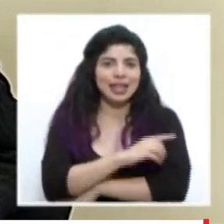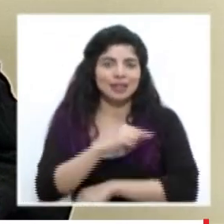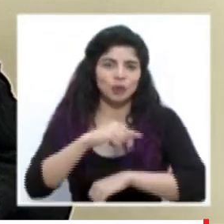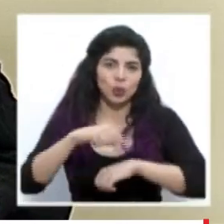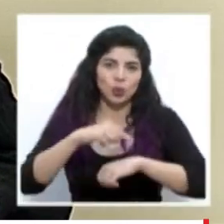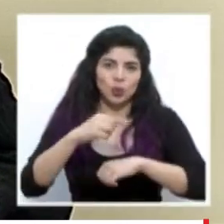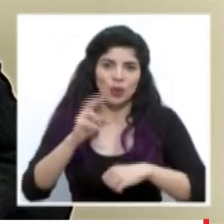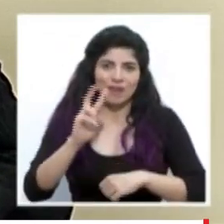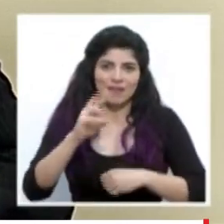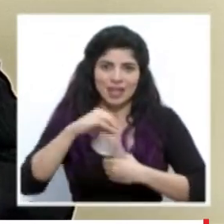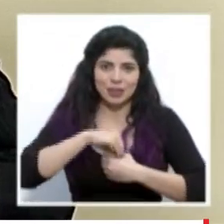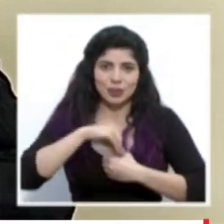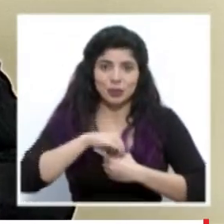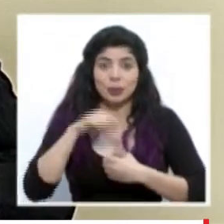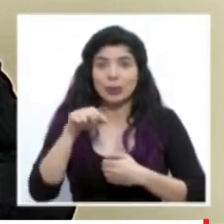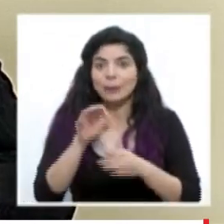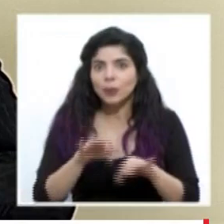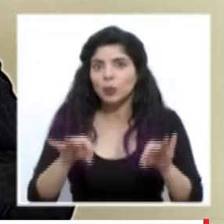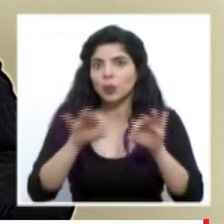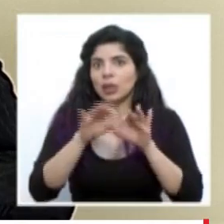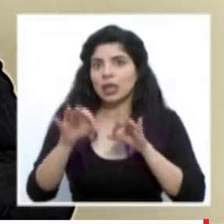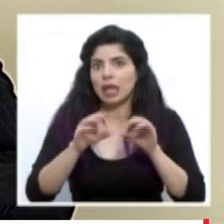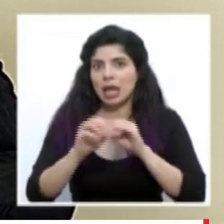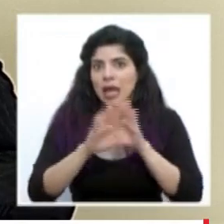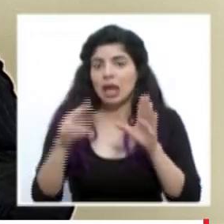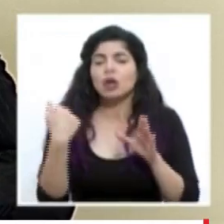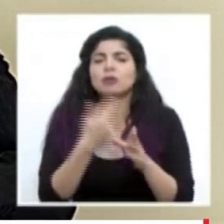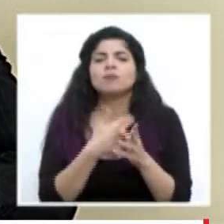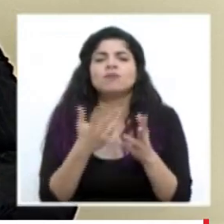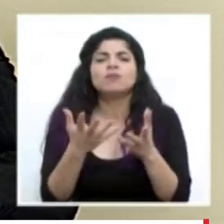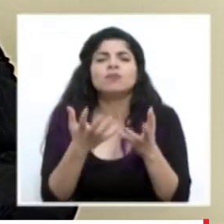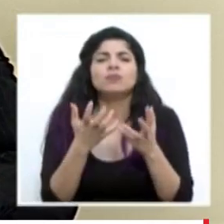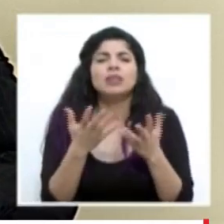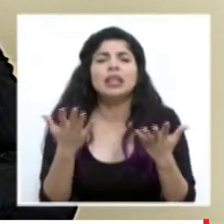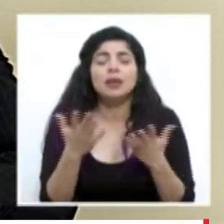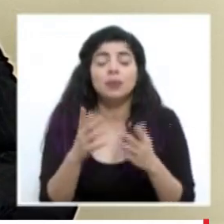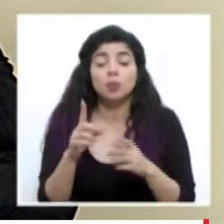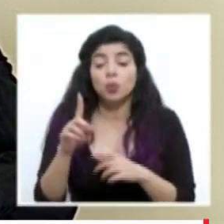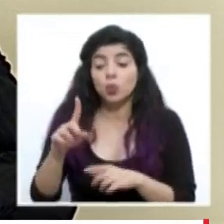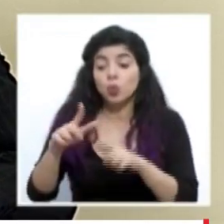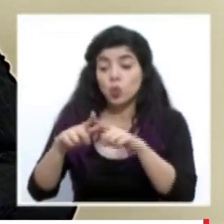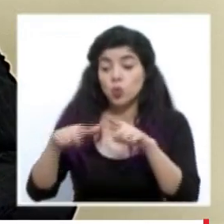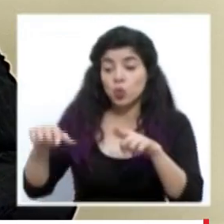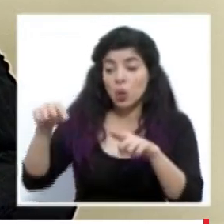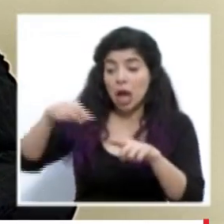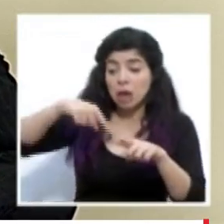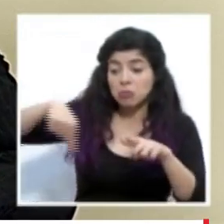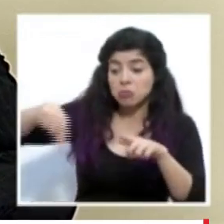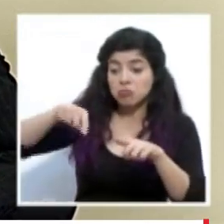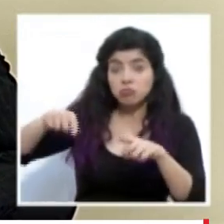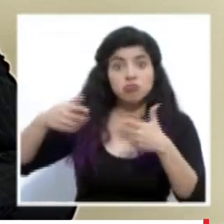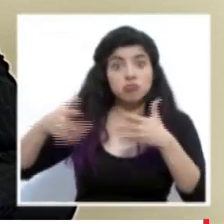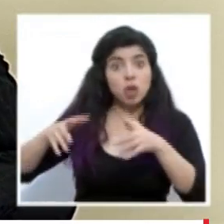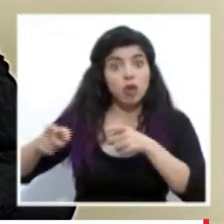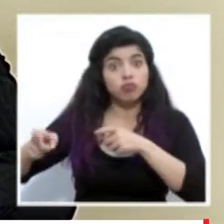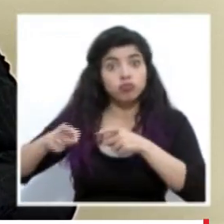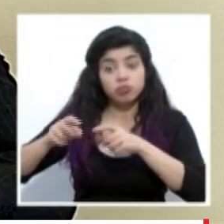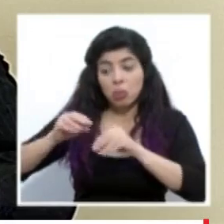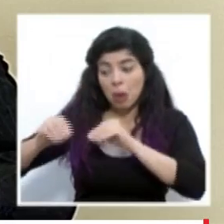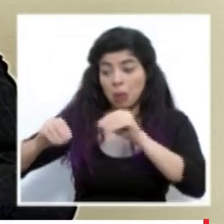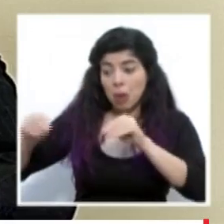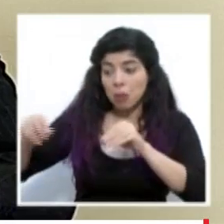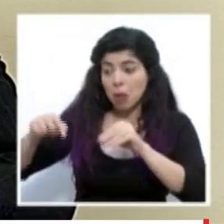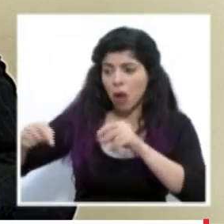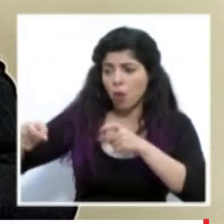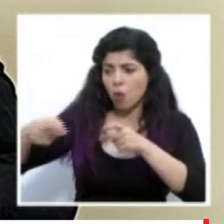incubación, porque también eso es importante aclararlo. O sea, lo que nos interesa aquí es, en un lugar en donde tienen ya controlada la transmisión o hay